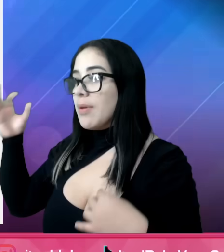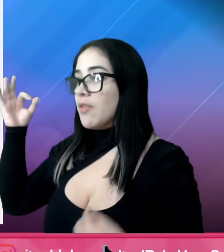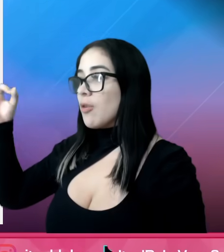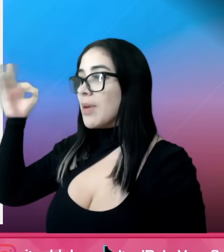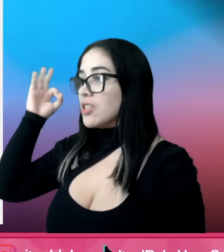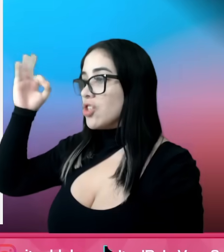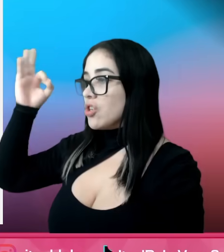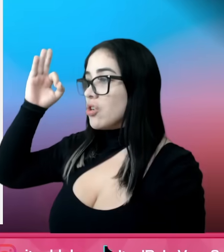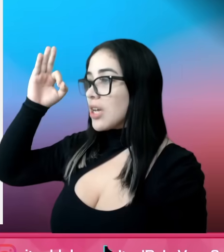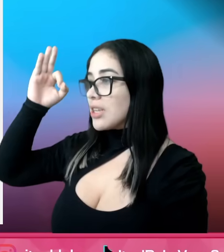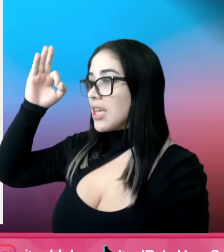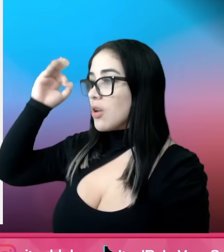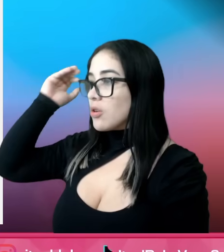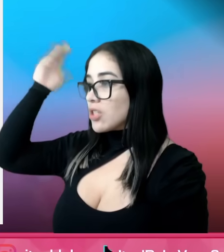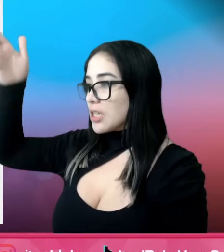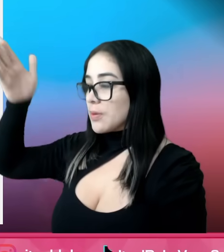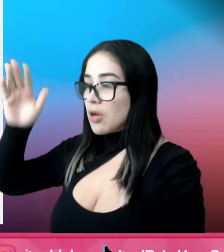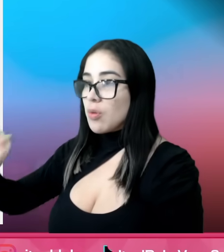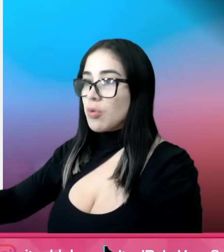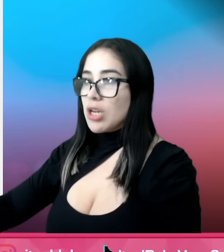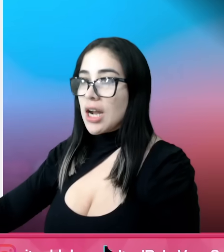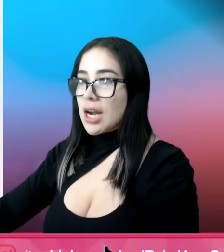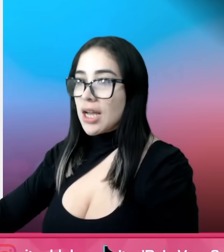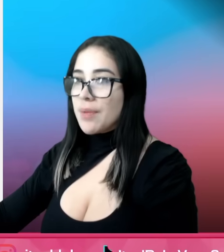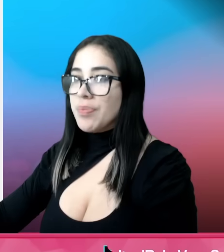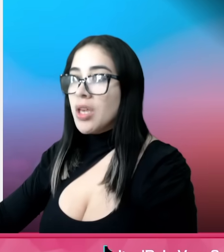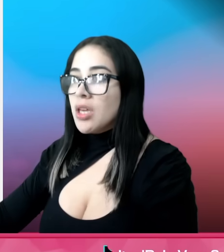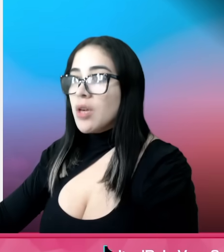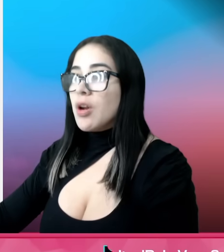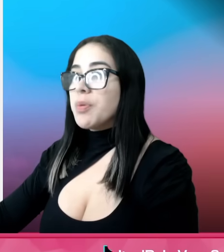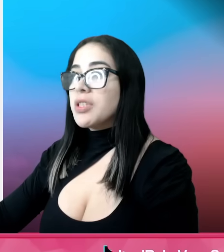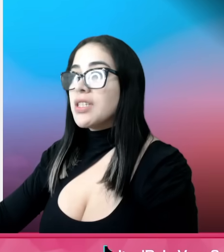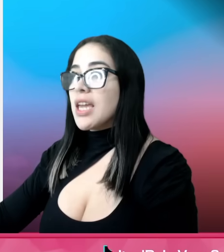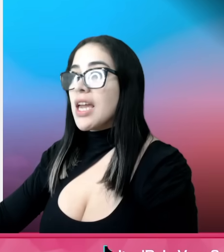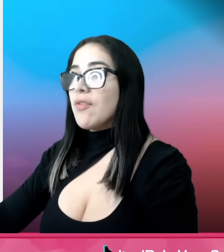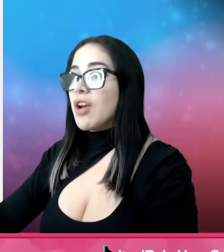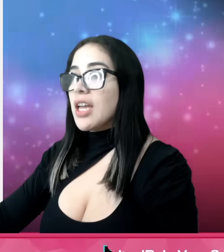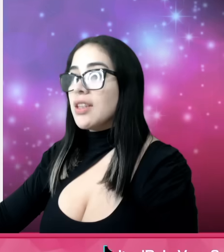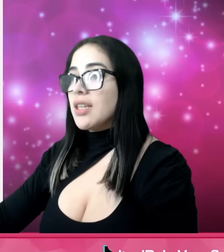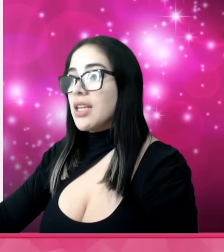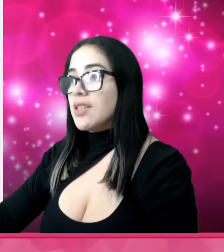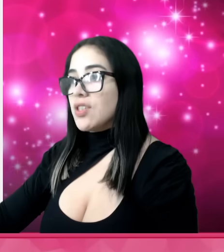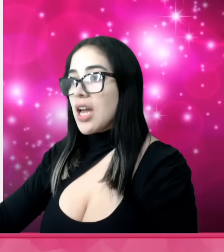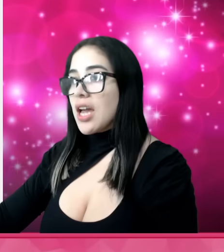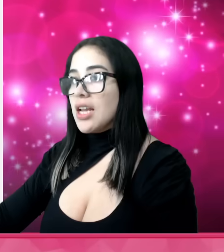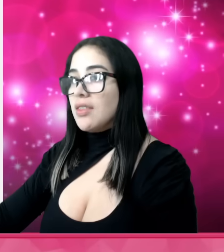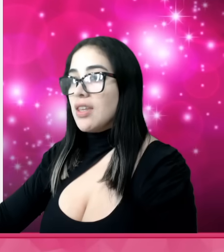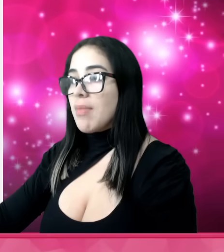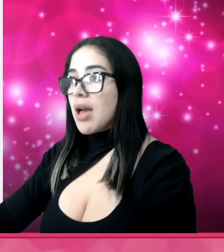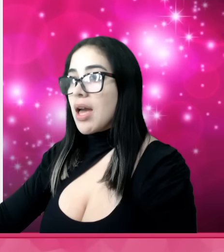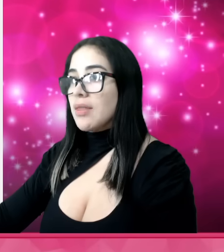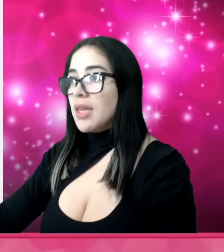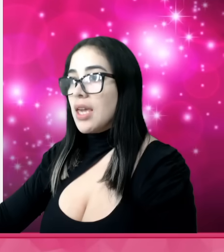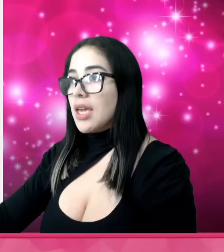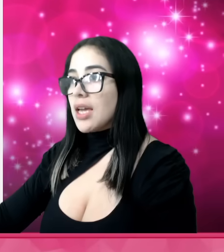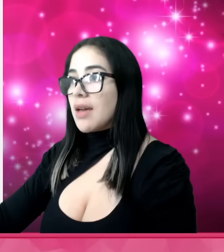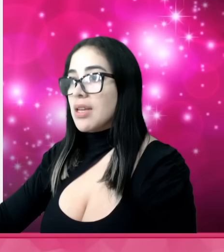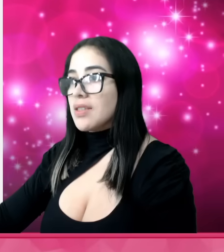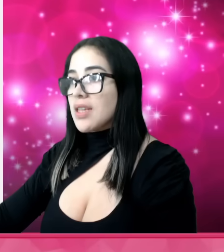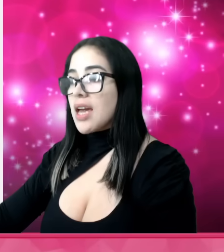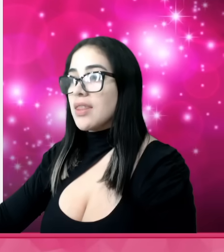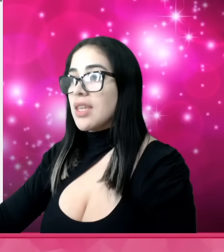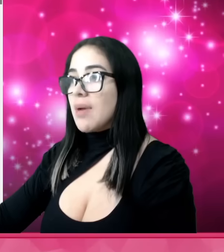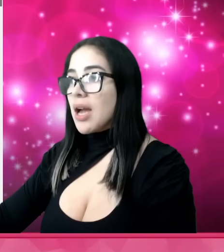le hago información que tengo se las vendo a comunicar acá y Bueno pues es que fue tendencia el tema de